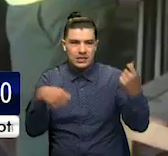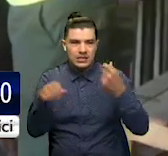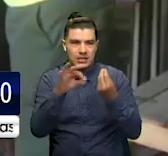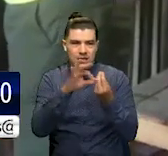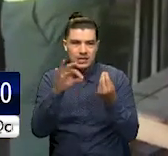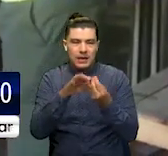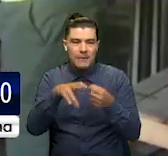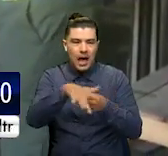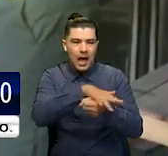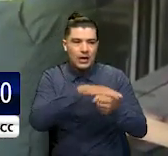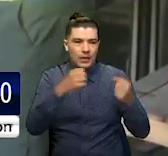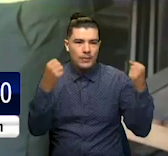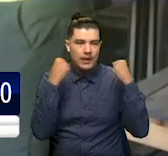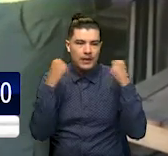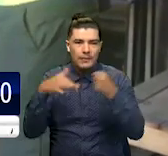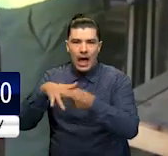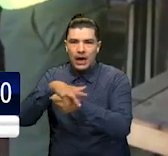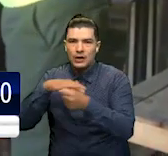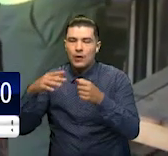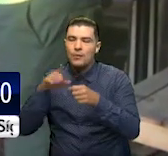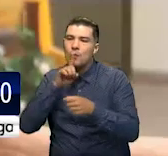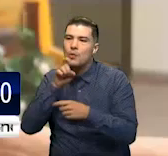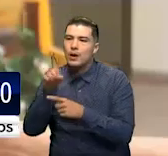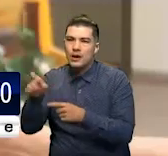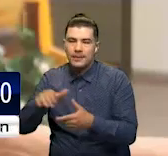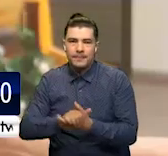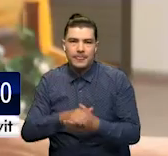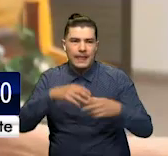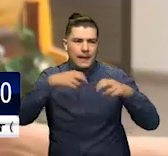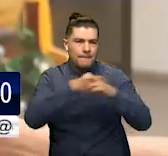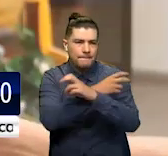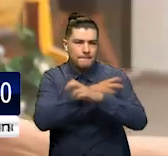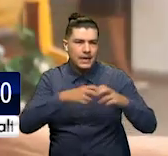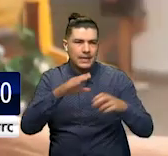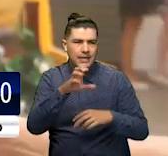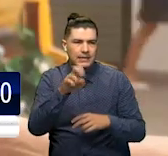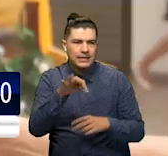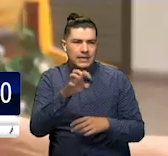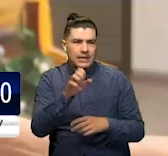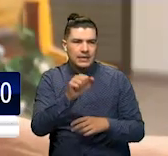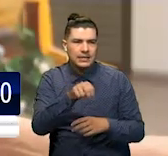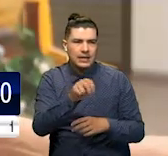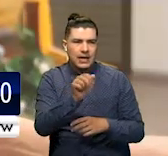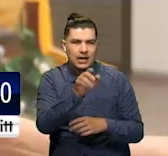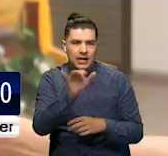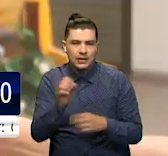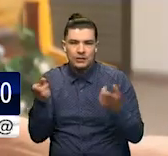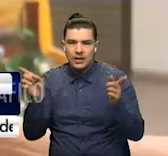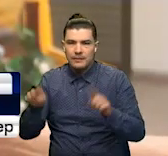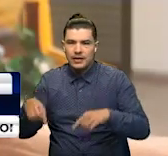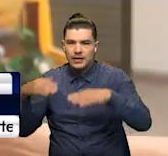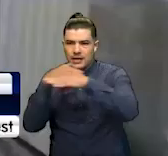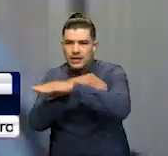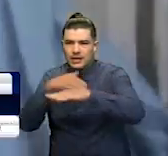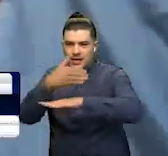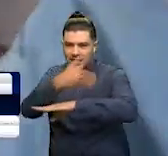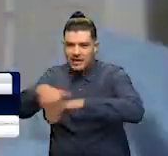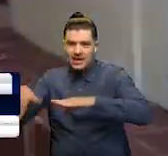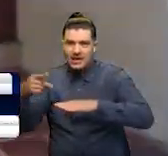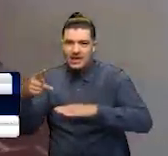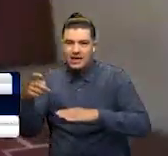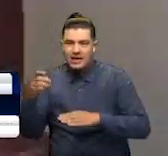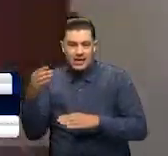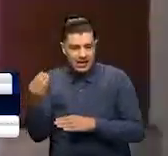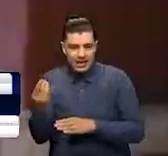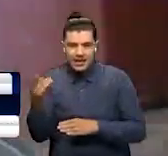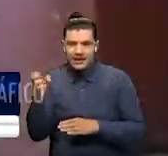en barrios de Piedecuesta y Bucaramanga. Lo que era el Parque Centenario, así como la avenida Quebrada Seca. En